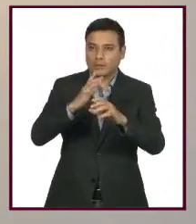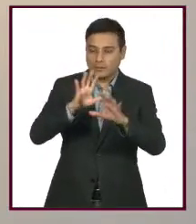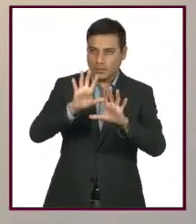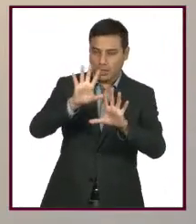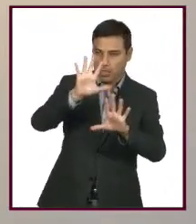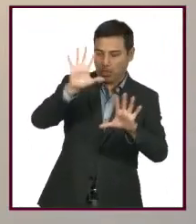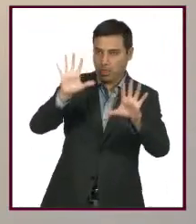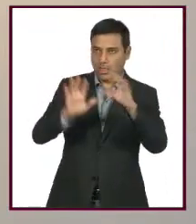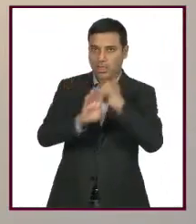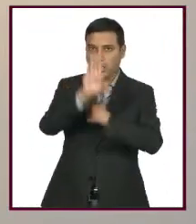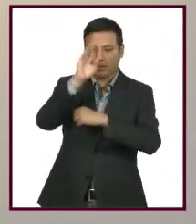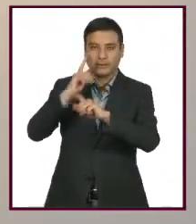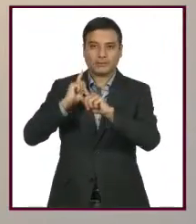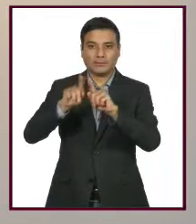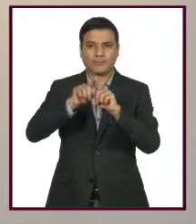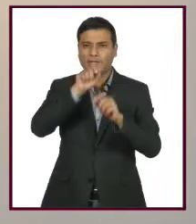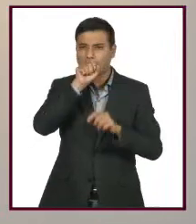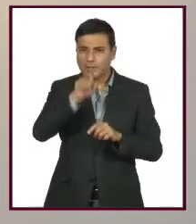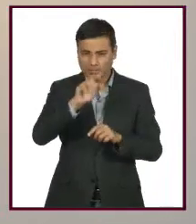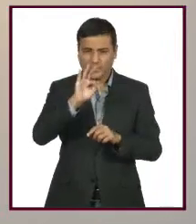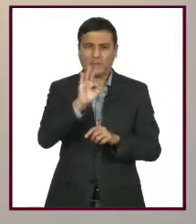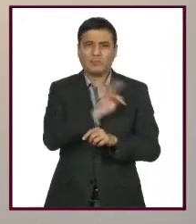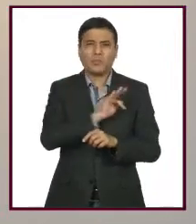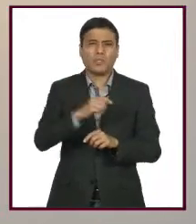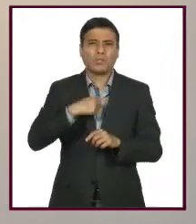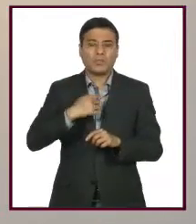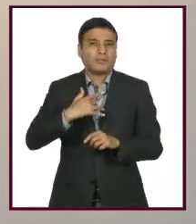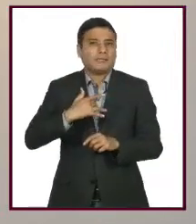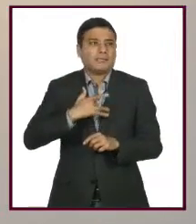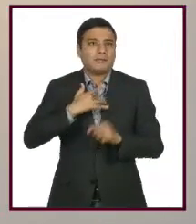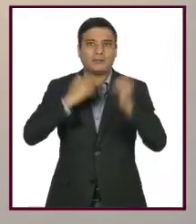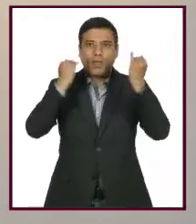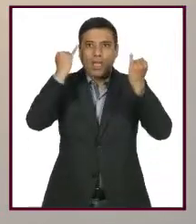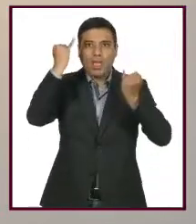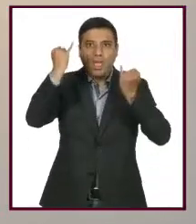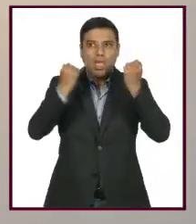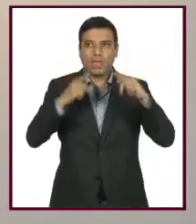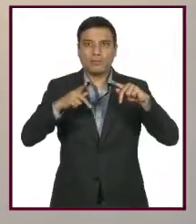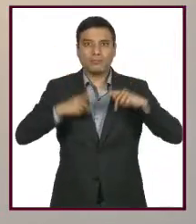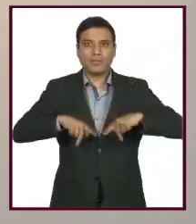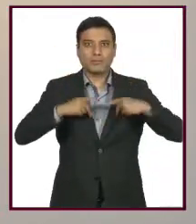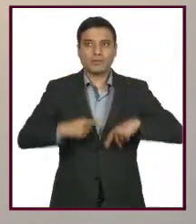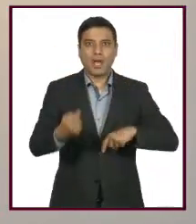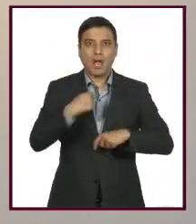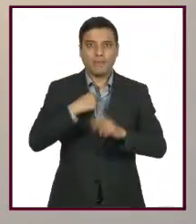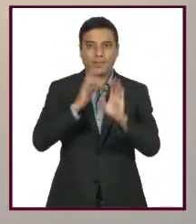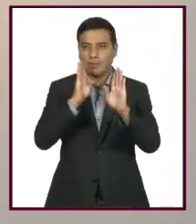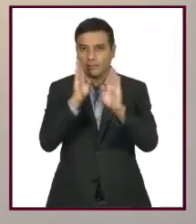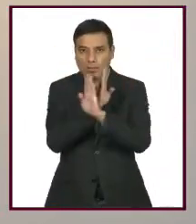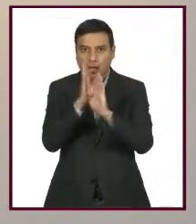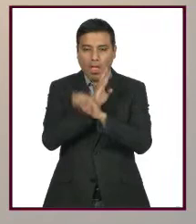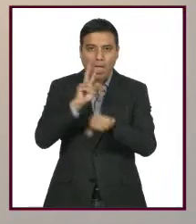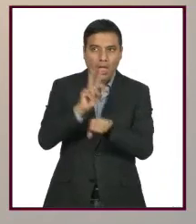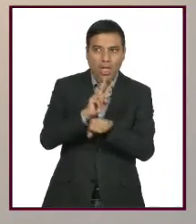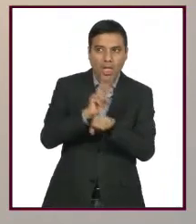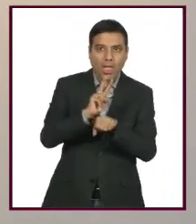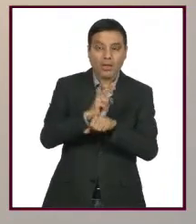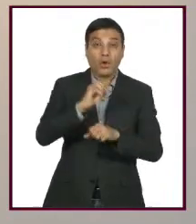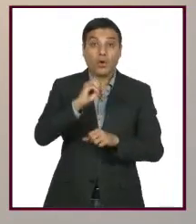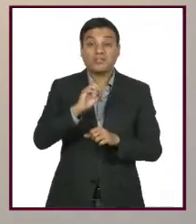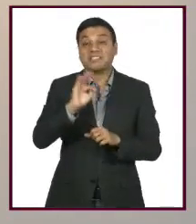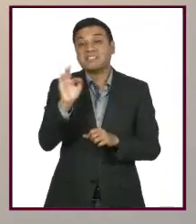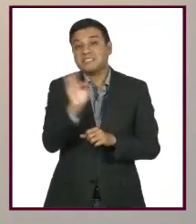También pueden tener ideación paranoide, ¿no? Sentir que están vigilados o que incluso si están consumiendo esta sustancia